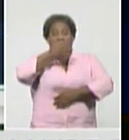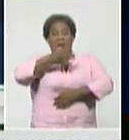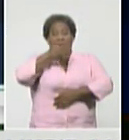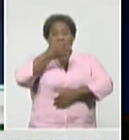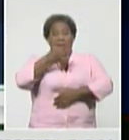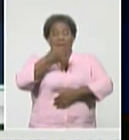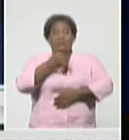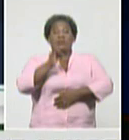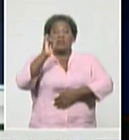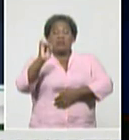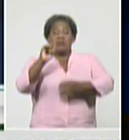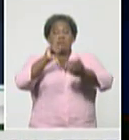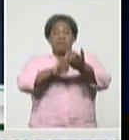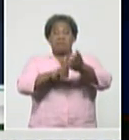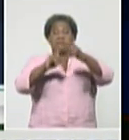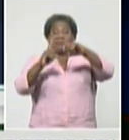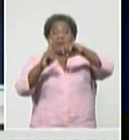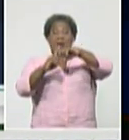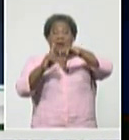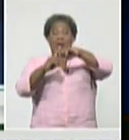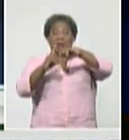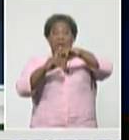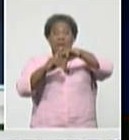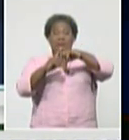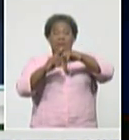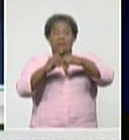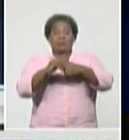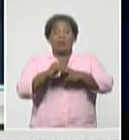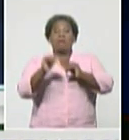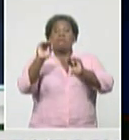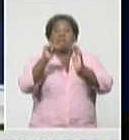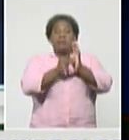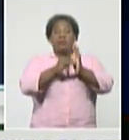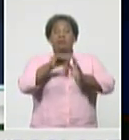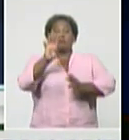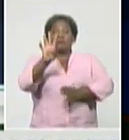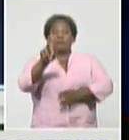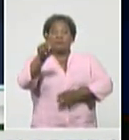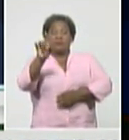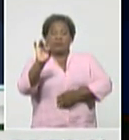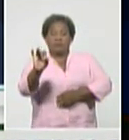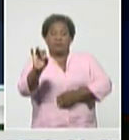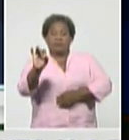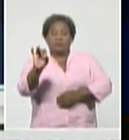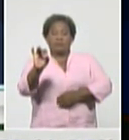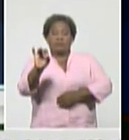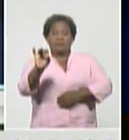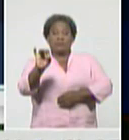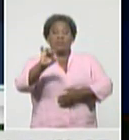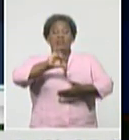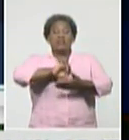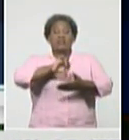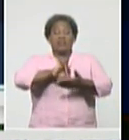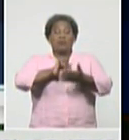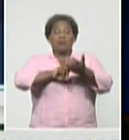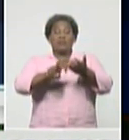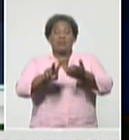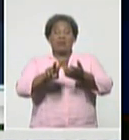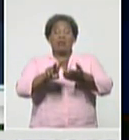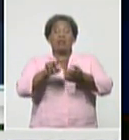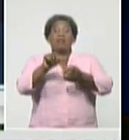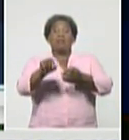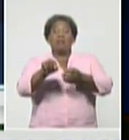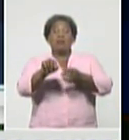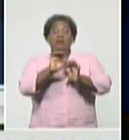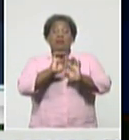Instituto de Medicina Tropical Pedro Curí, 1.417, los del Centro Provincial de Higiene, Epidemiología y Microbiología